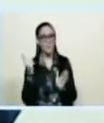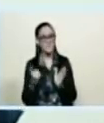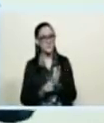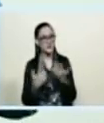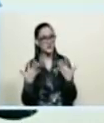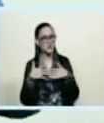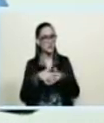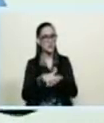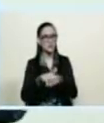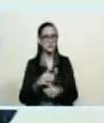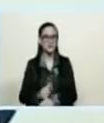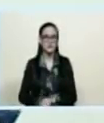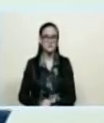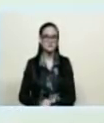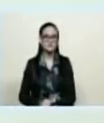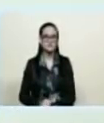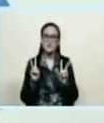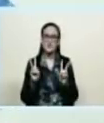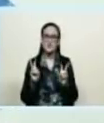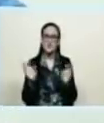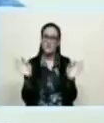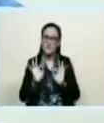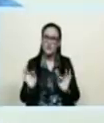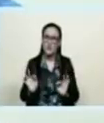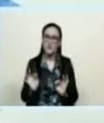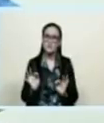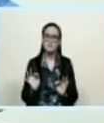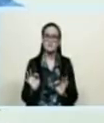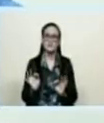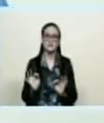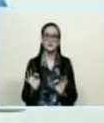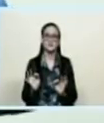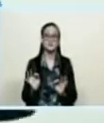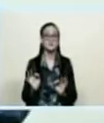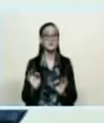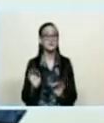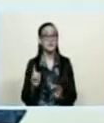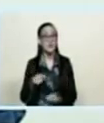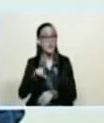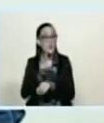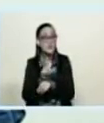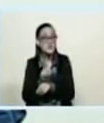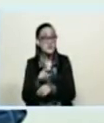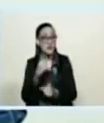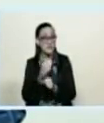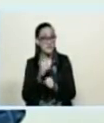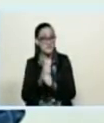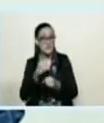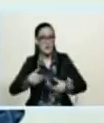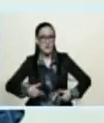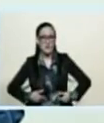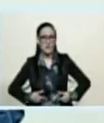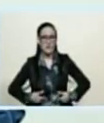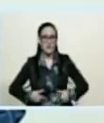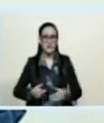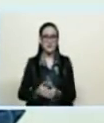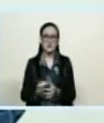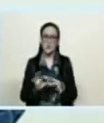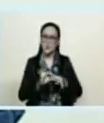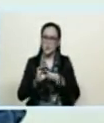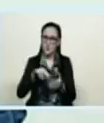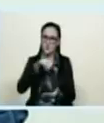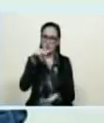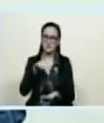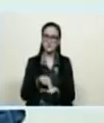integrada. Abrir esos nuevos caminos. Solo lo podemos abrir con un gran esfuerzo, con un gran trabajo, con una gran